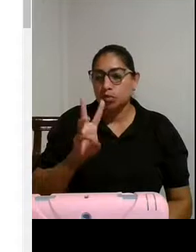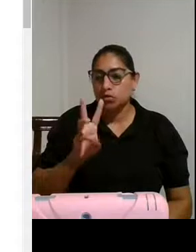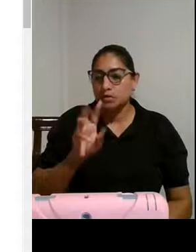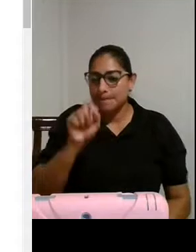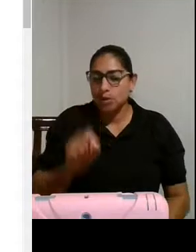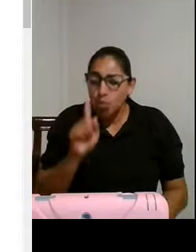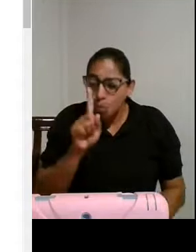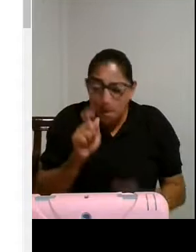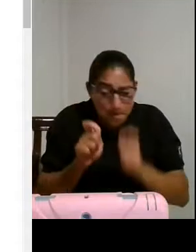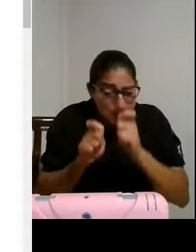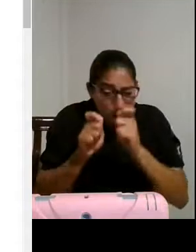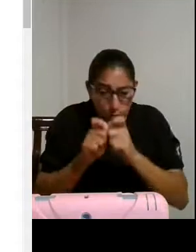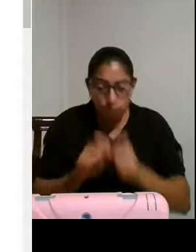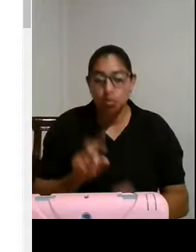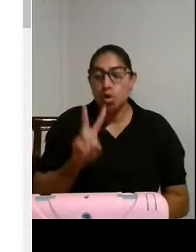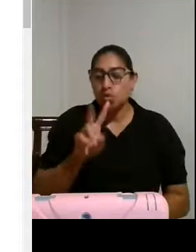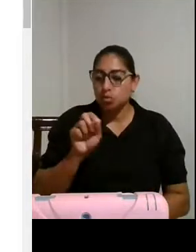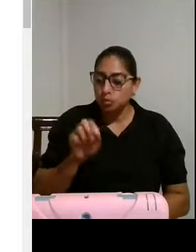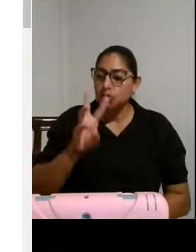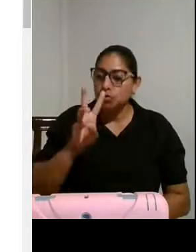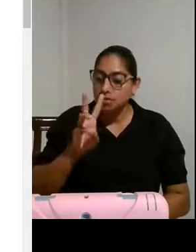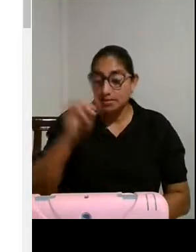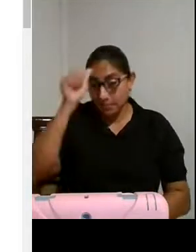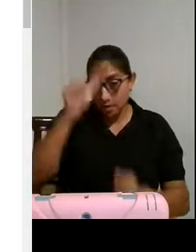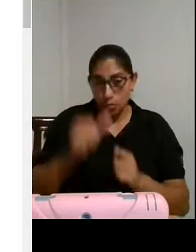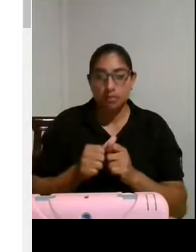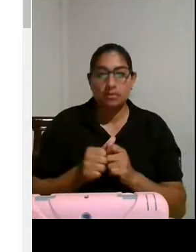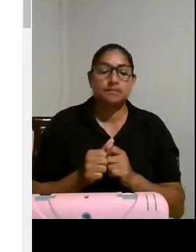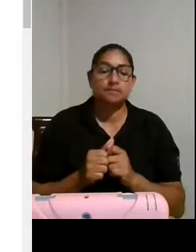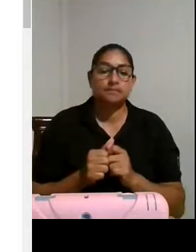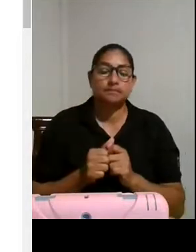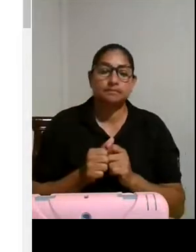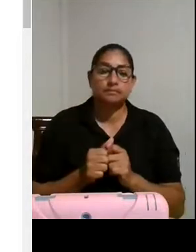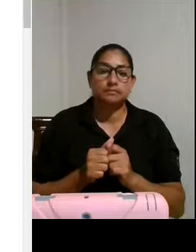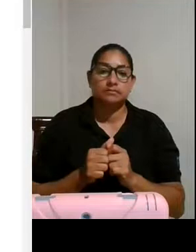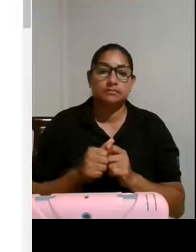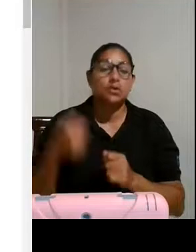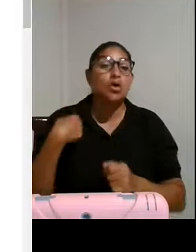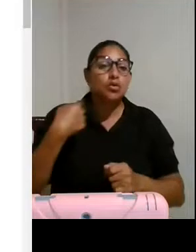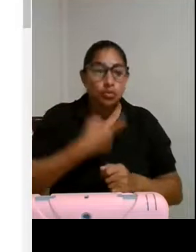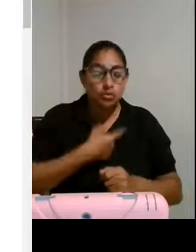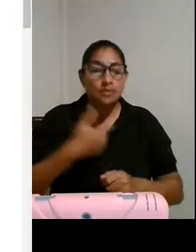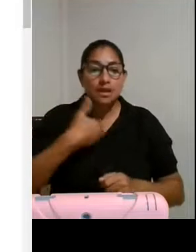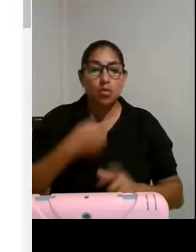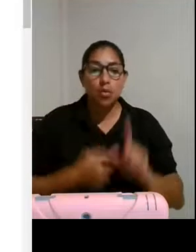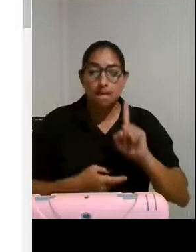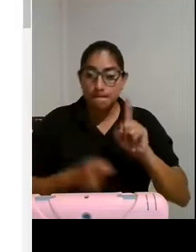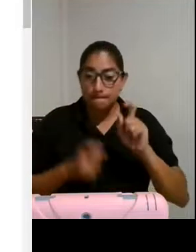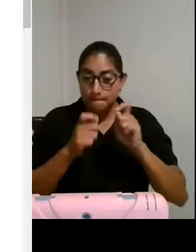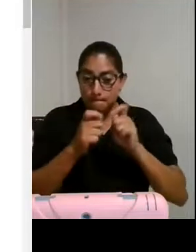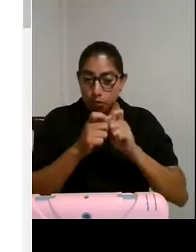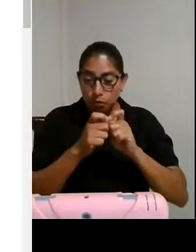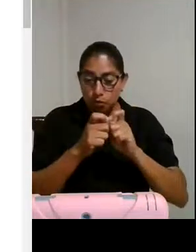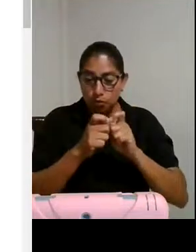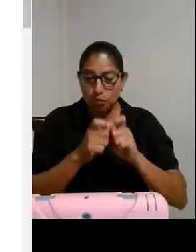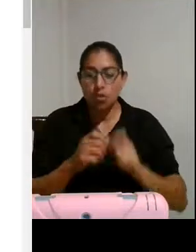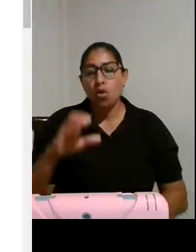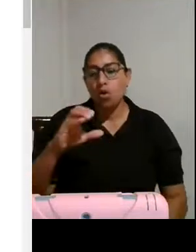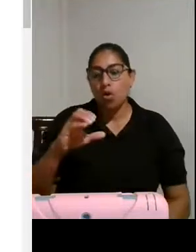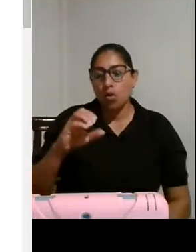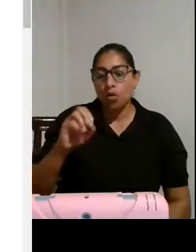el punto 2,6. Recuerden que cuando nosotros tenemos un punto, tenemos que darle las coordenadas